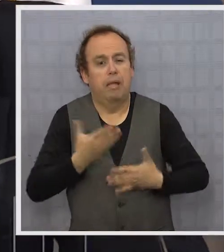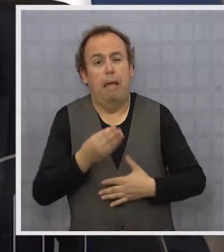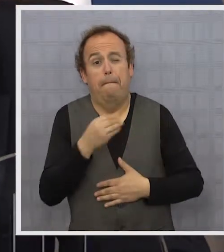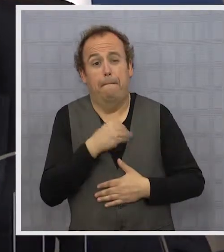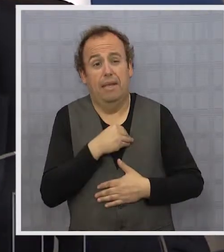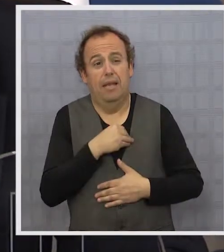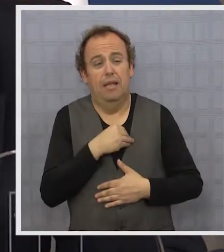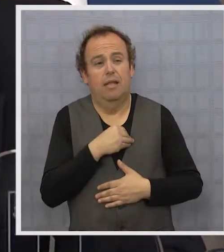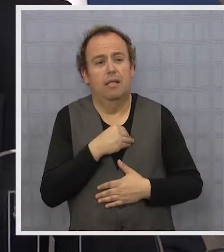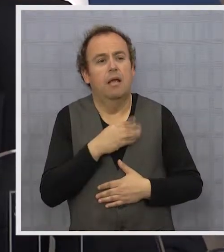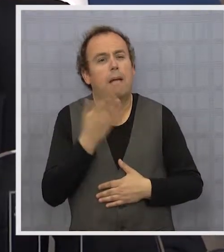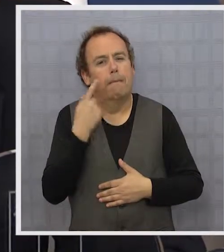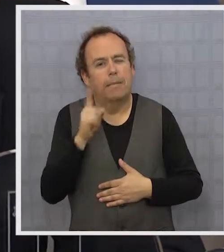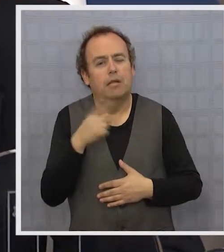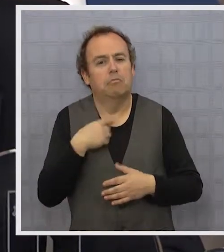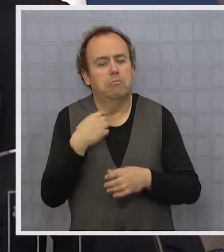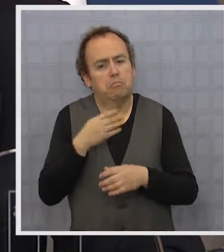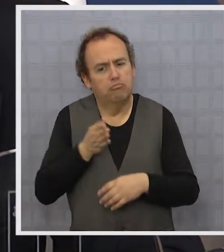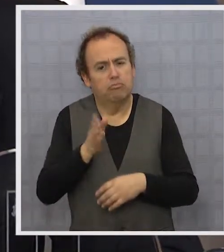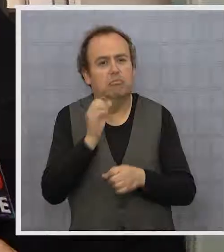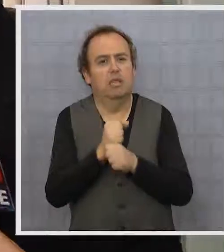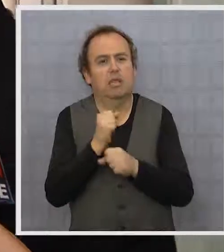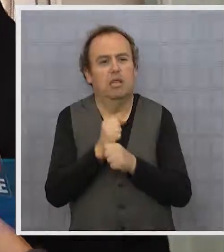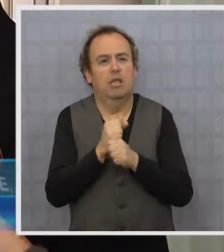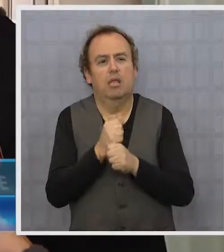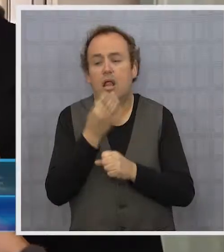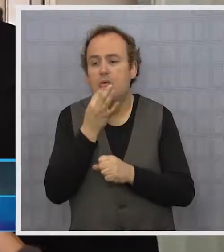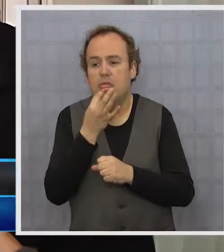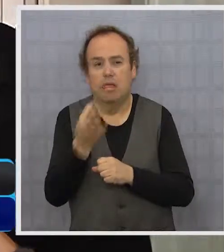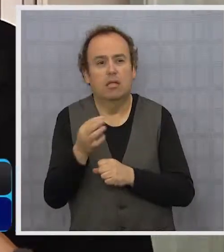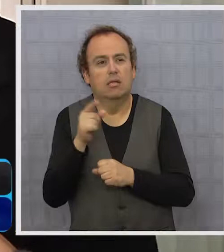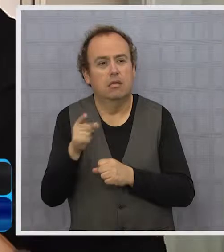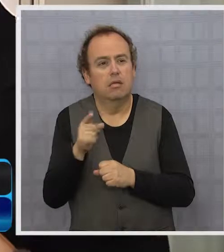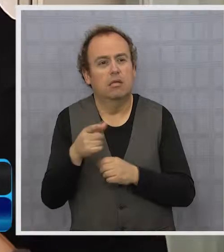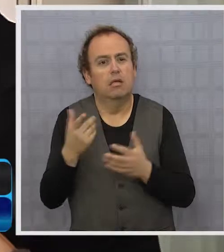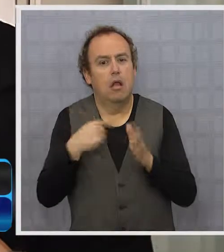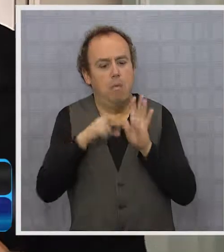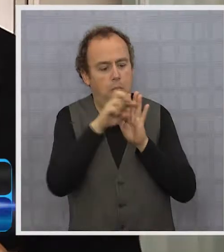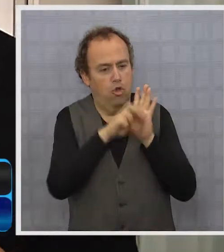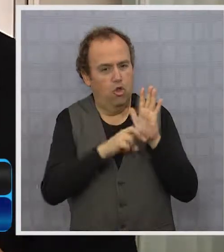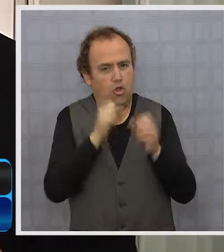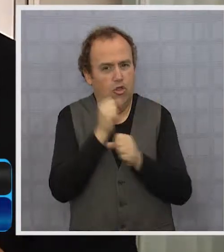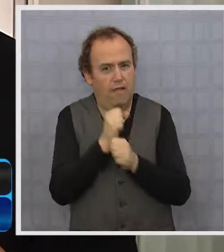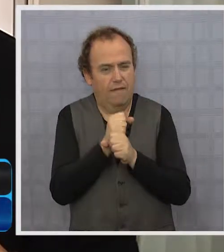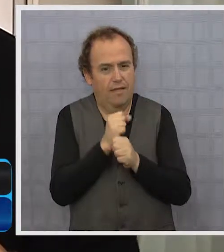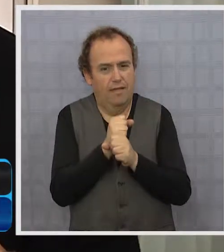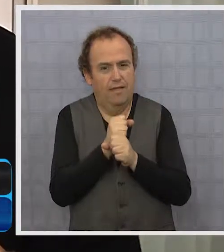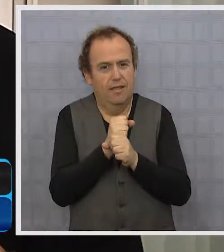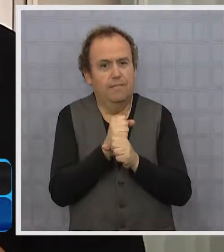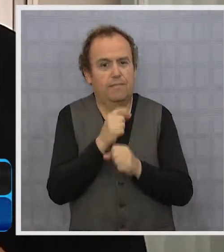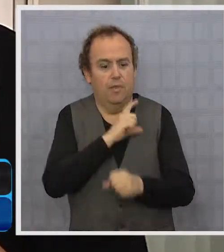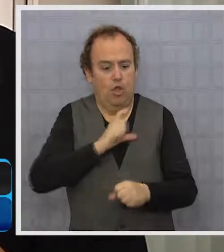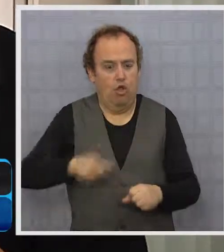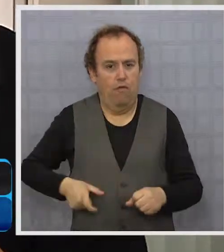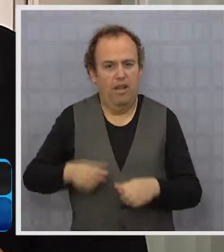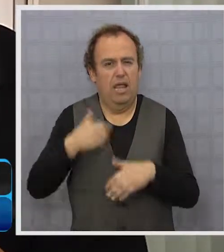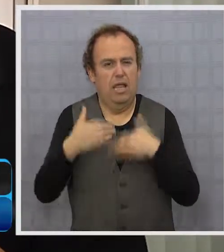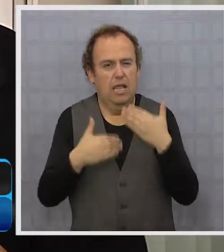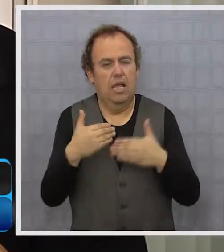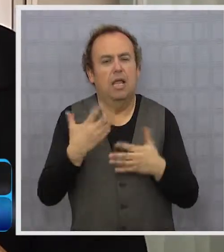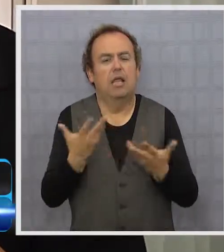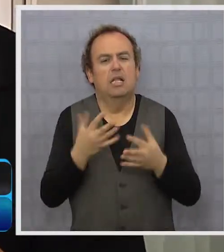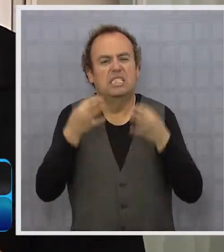vamos a ir trabajando también es decir la ciudadanía que estos proyectos que hemos trabajado juntos labor nación de cámaras de